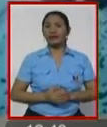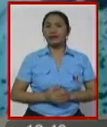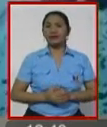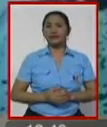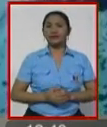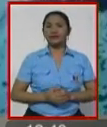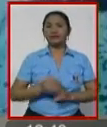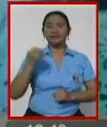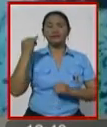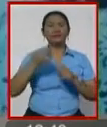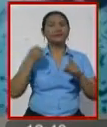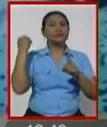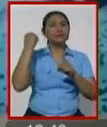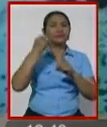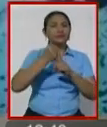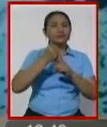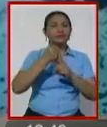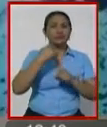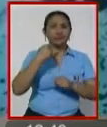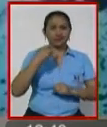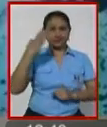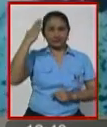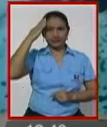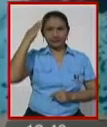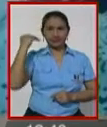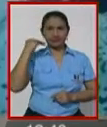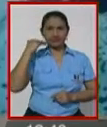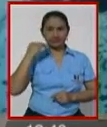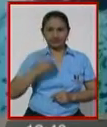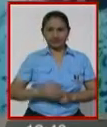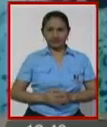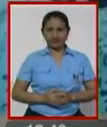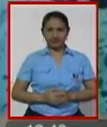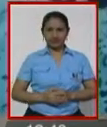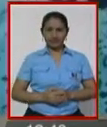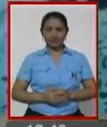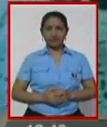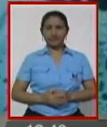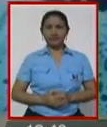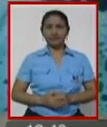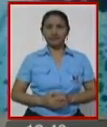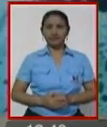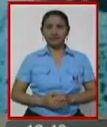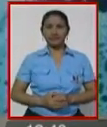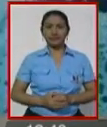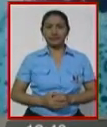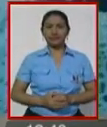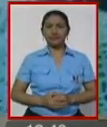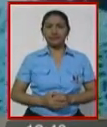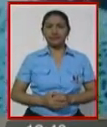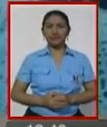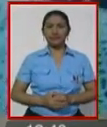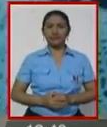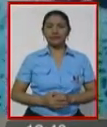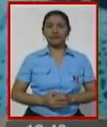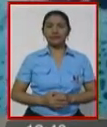el último golpe en la cabeza y la parte